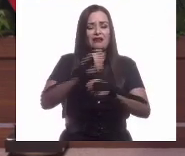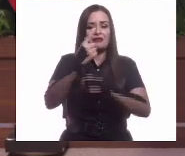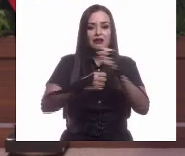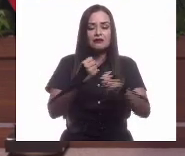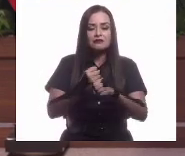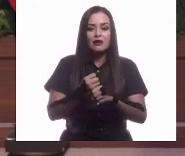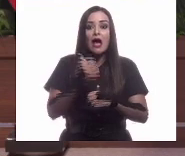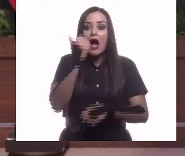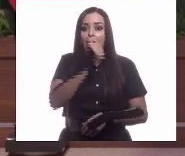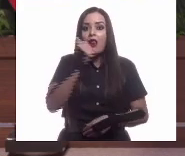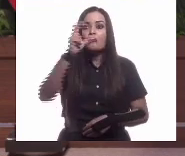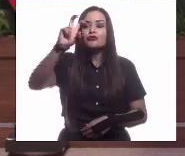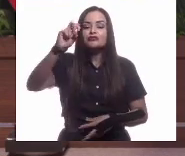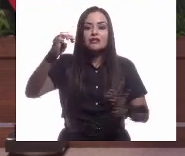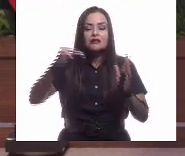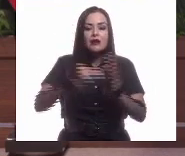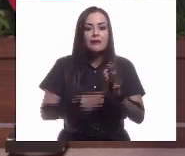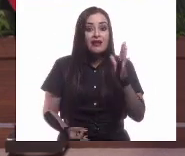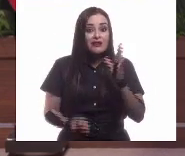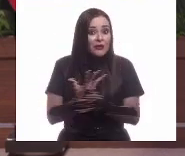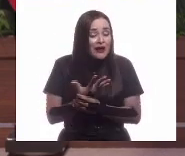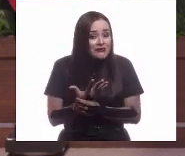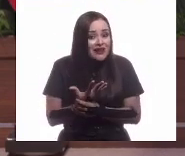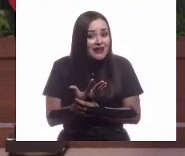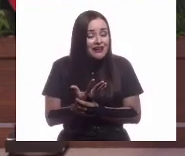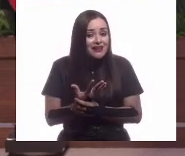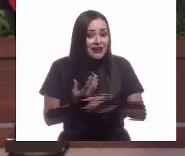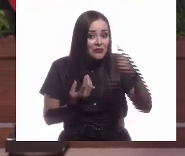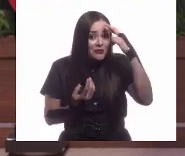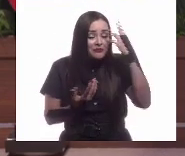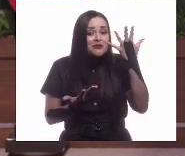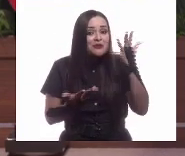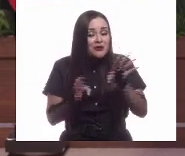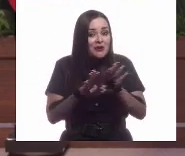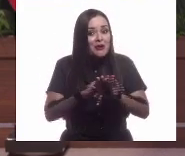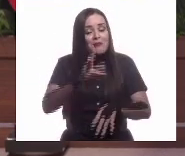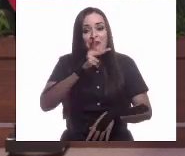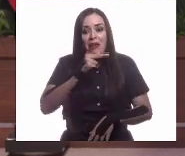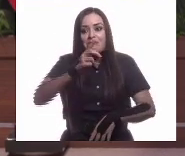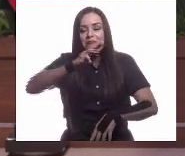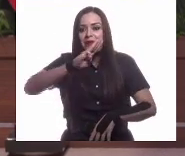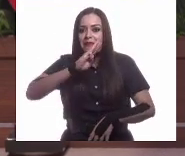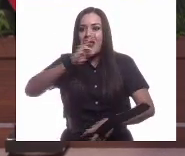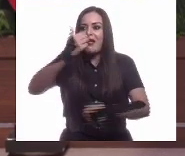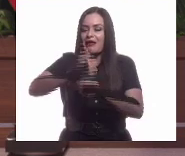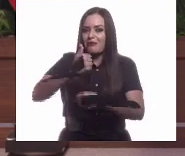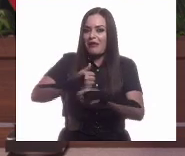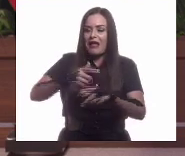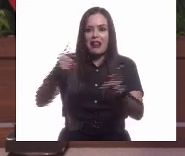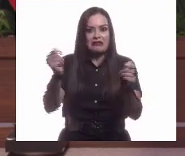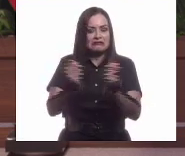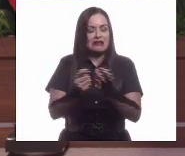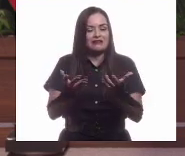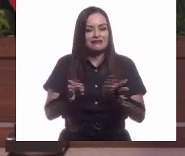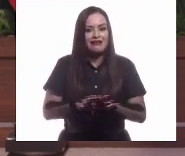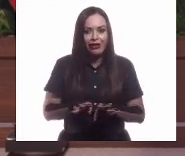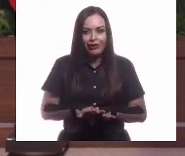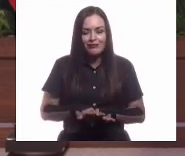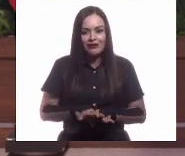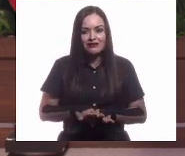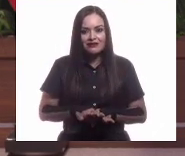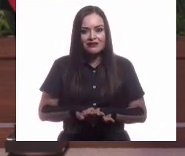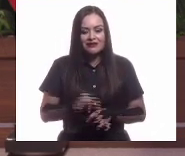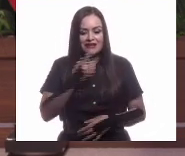mil nuevos estudiantes, agréguenle los papás y los abuelos y los tíos, que nos eligen como su